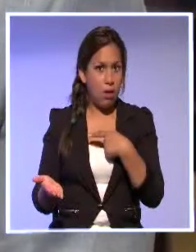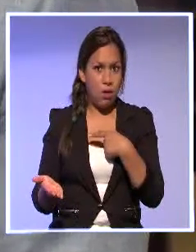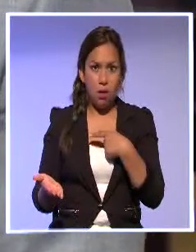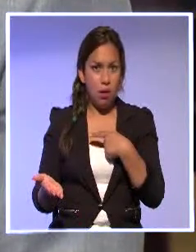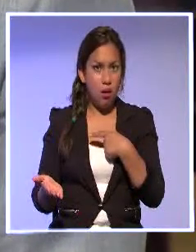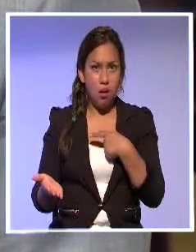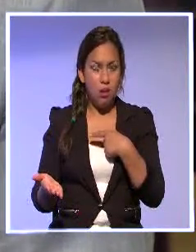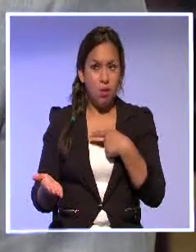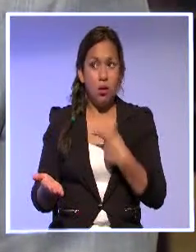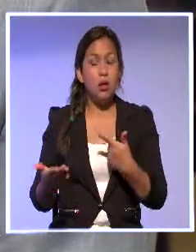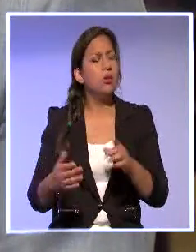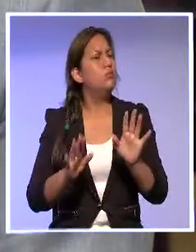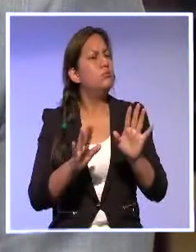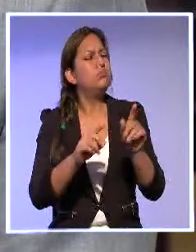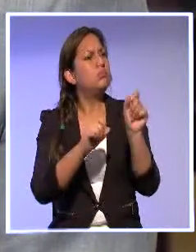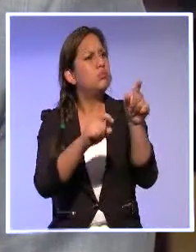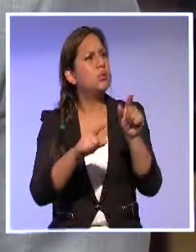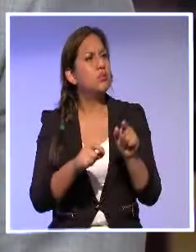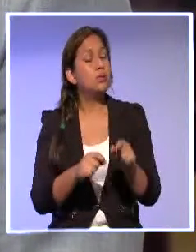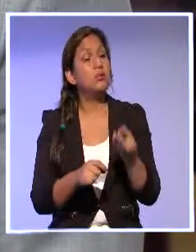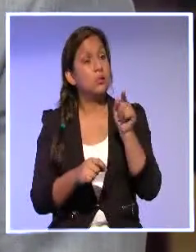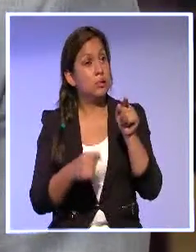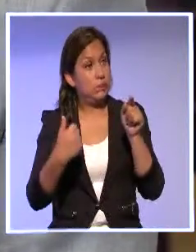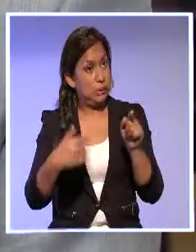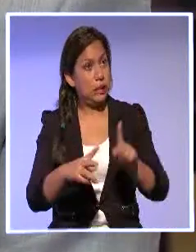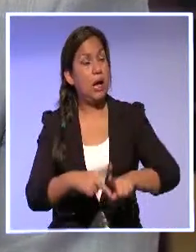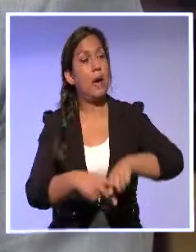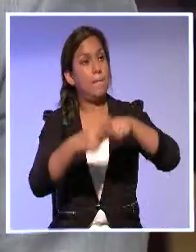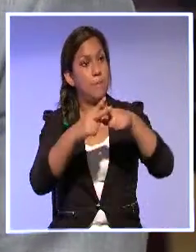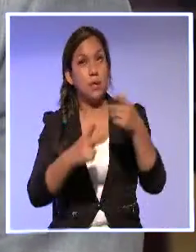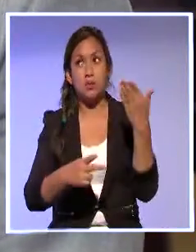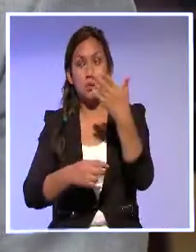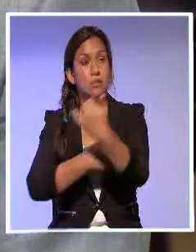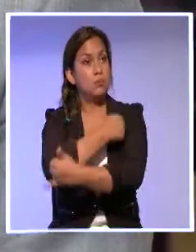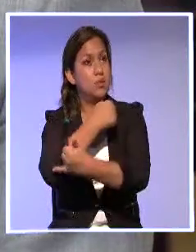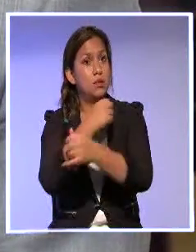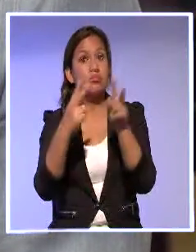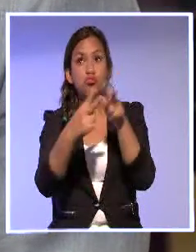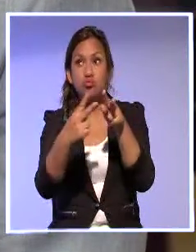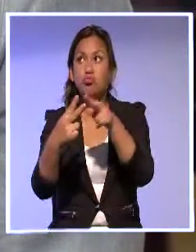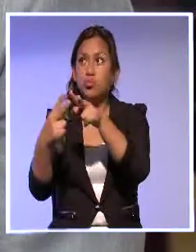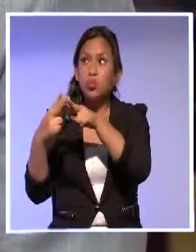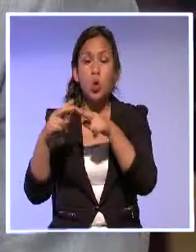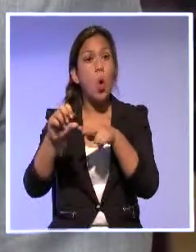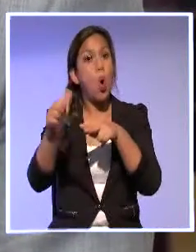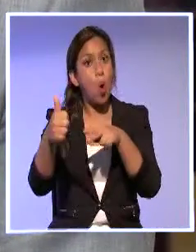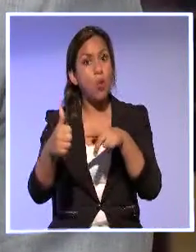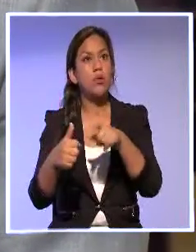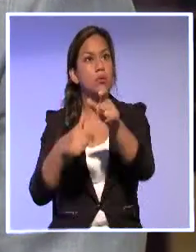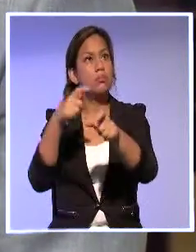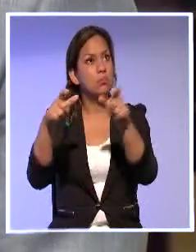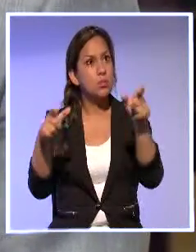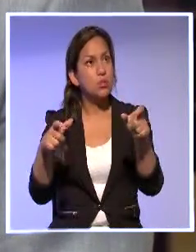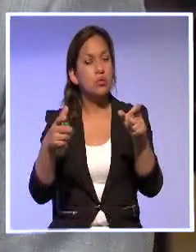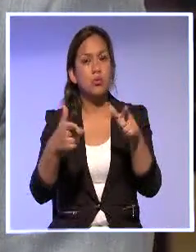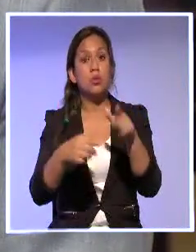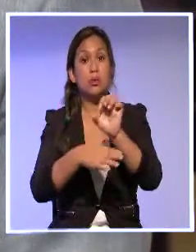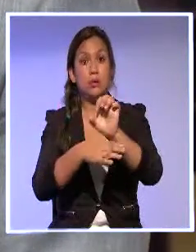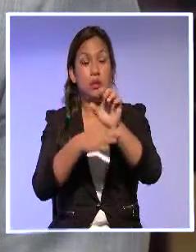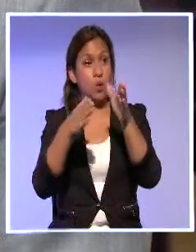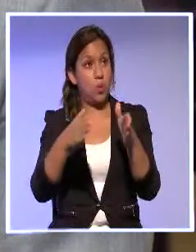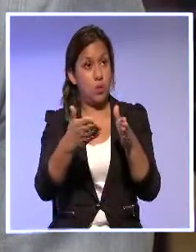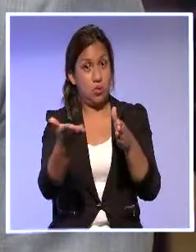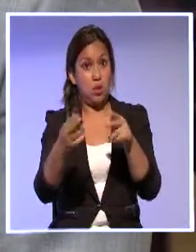cuando usted empezó ya cuando ya se estableció en italia conoció a otras personas que habían viajado hasta hasta este continente